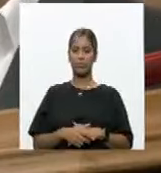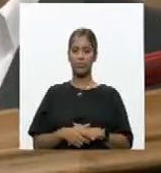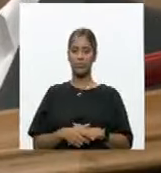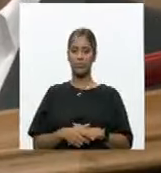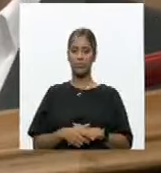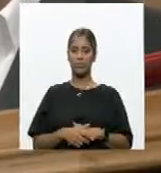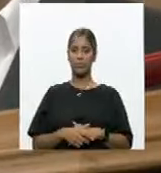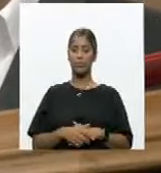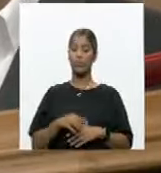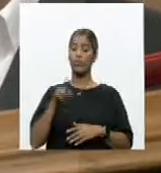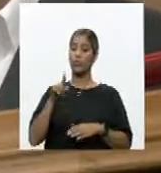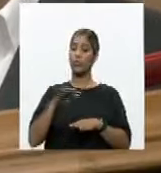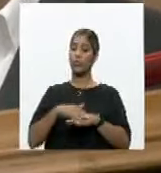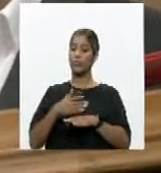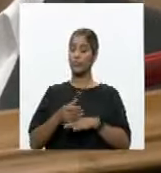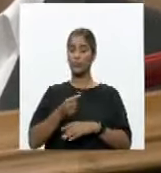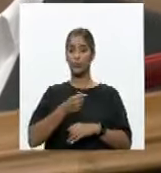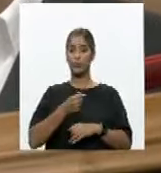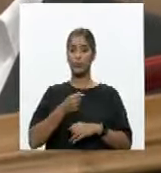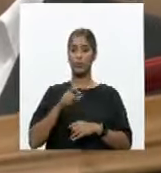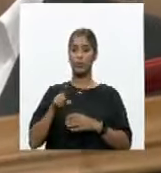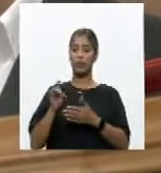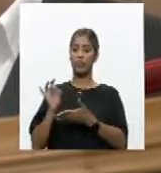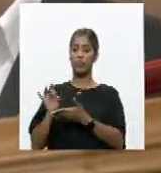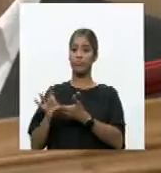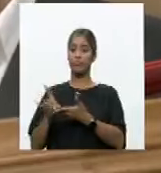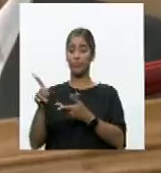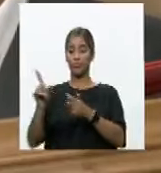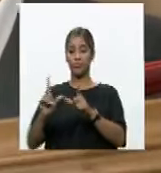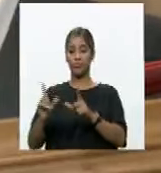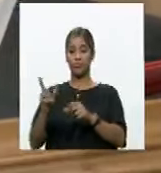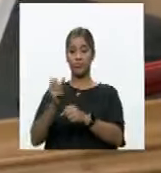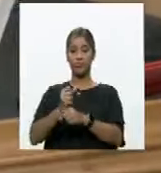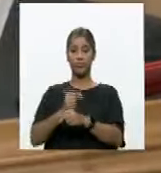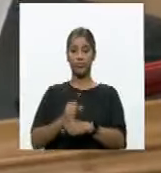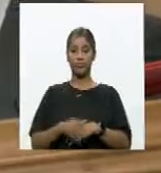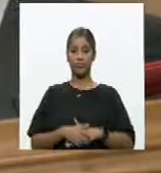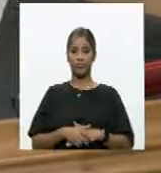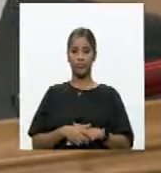porque tú cantas mis canciones y te van a botar del canal en el que trabajas.